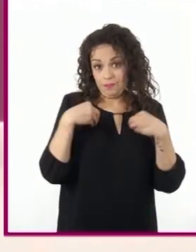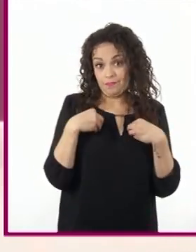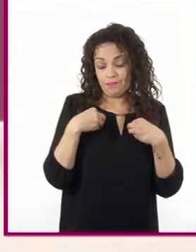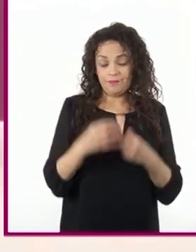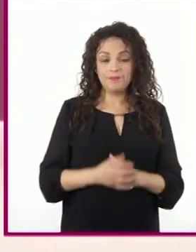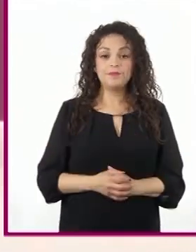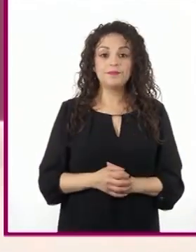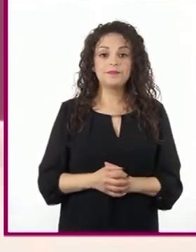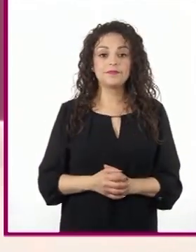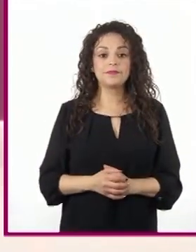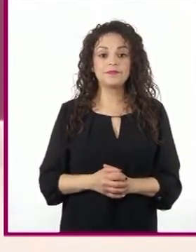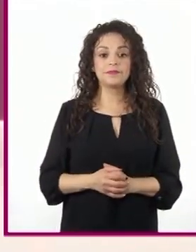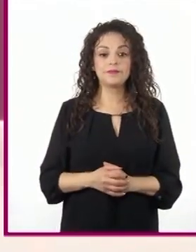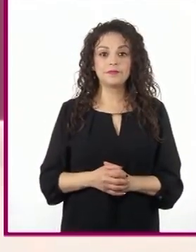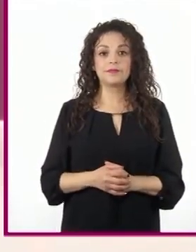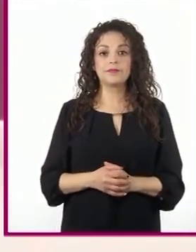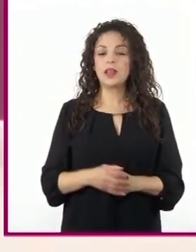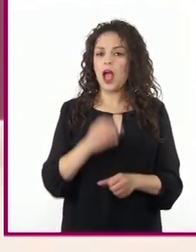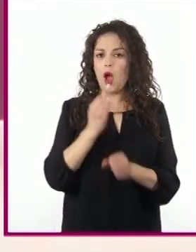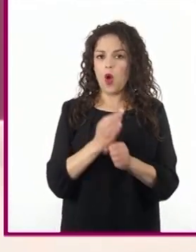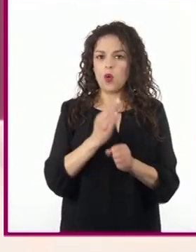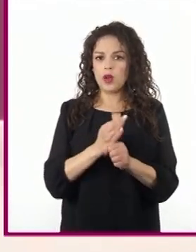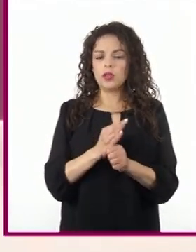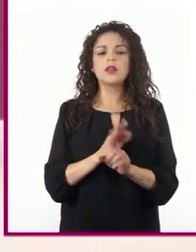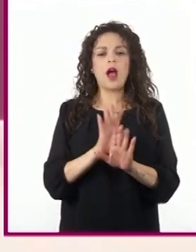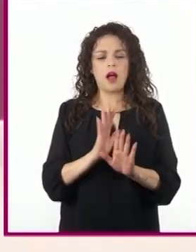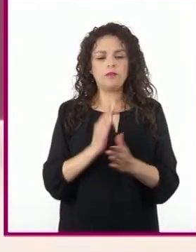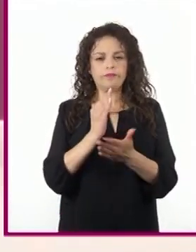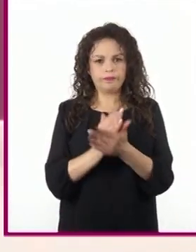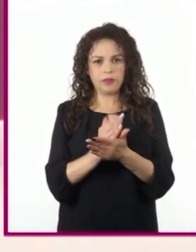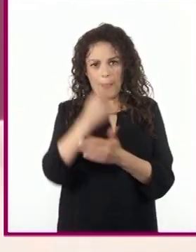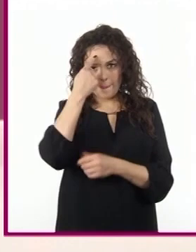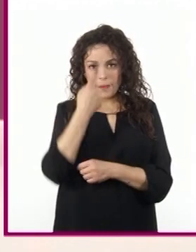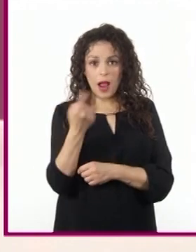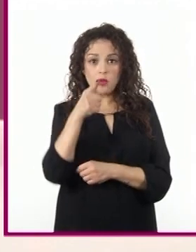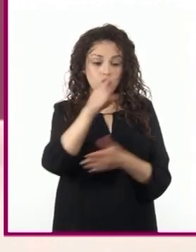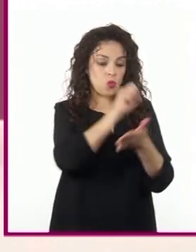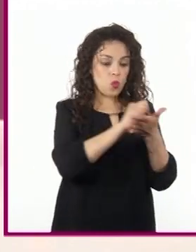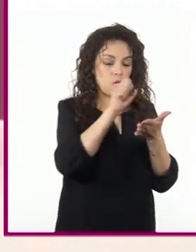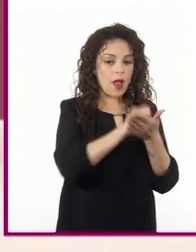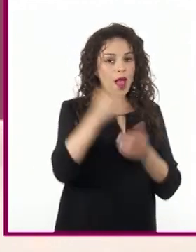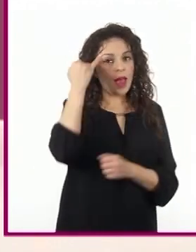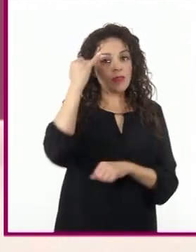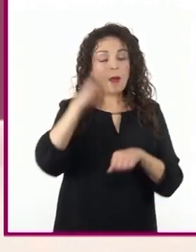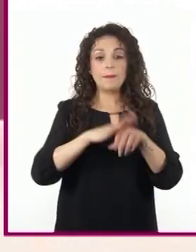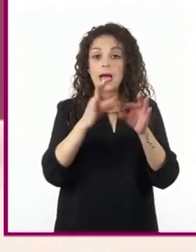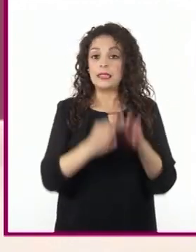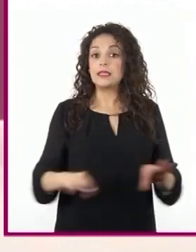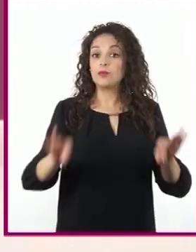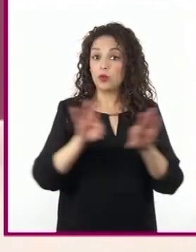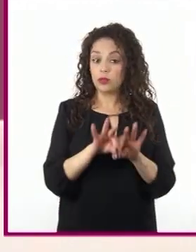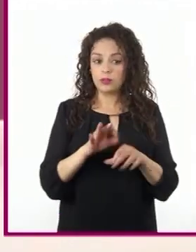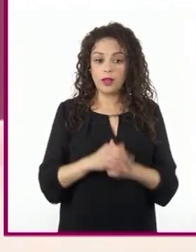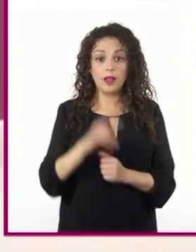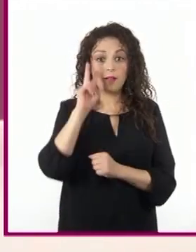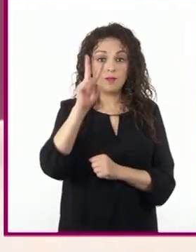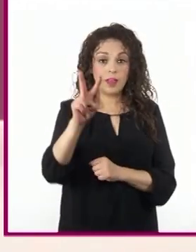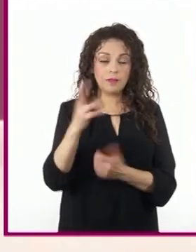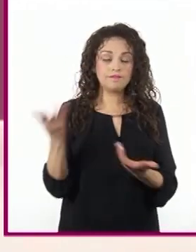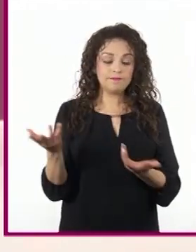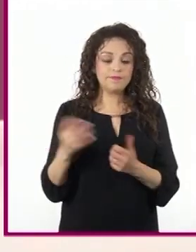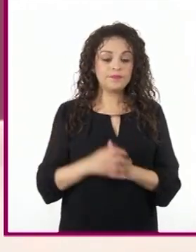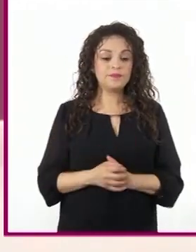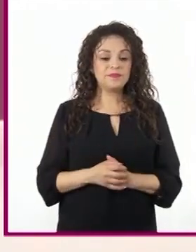Es momento de hacer un alto para escribir las ideas principales de la sesión. El ser humano se agrupa